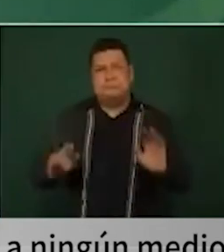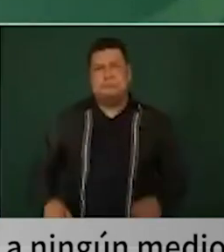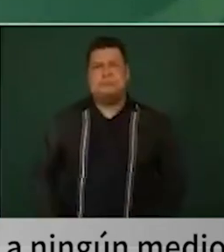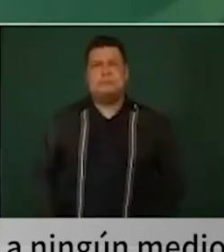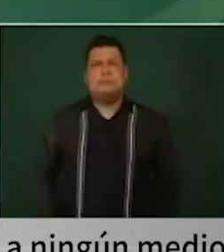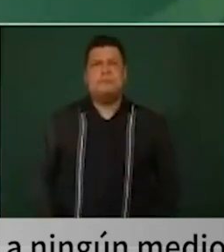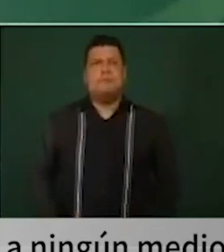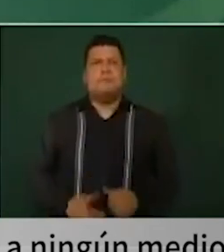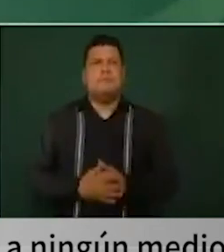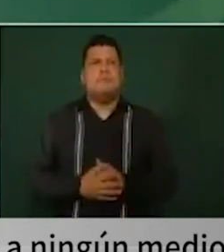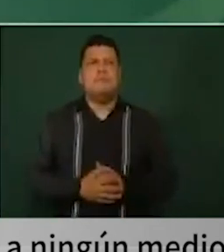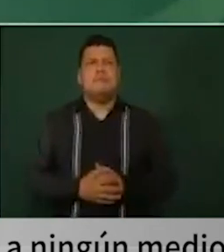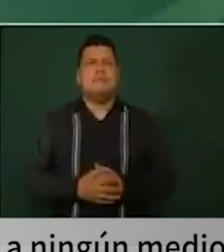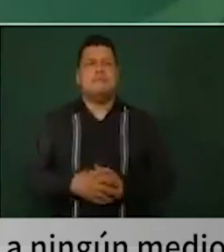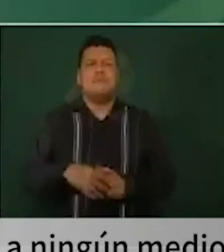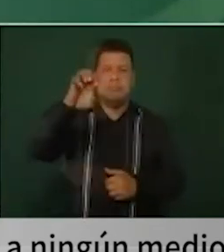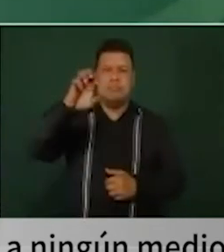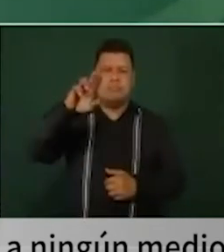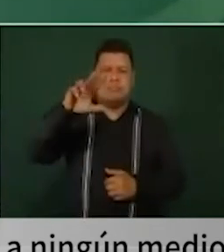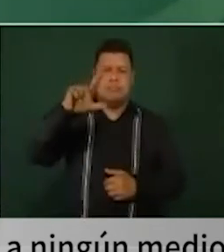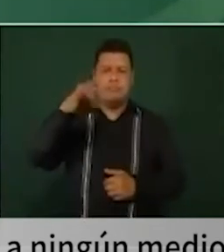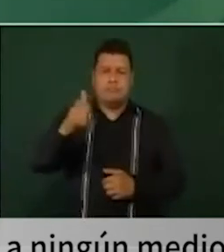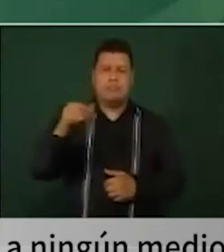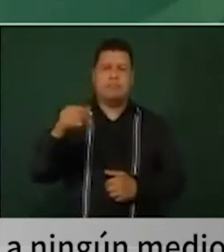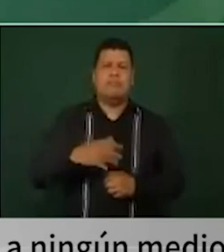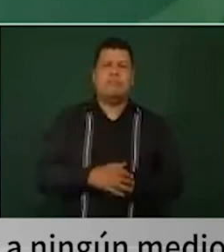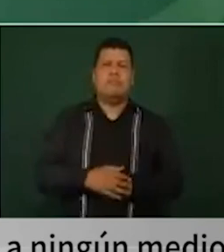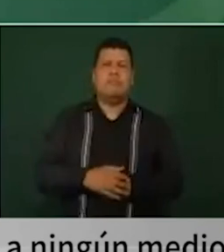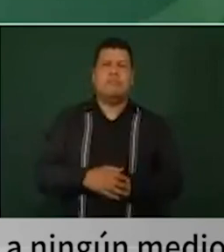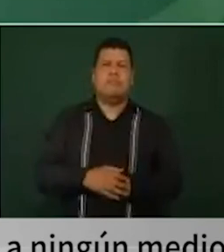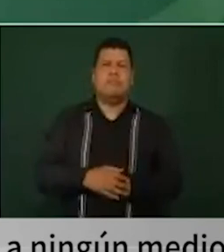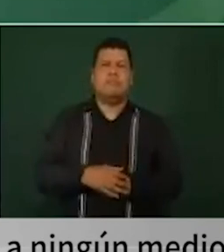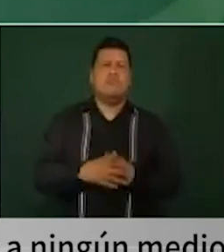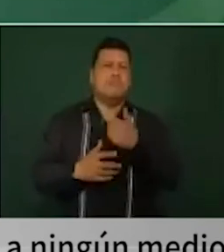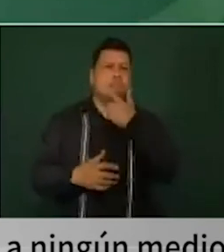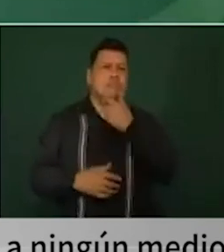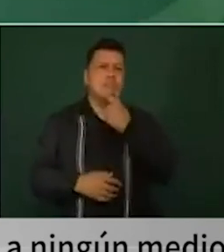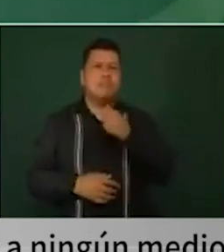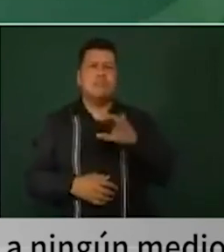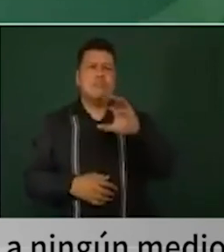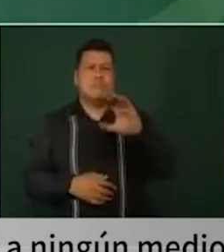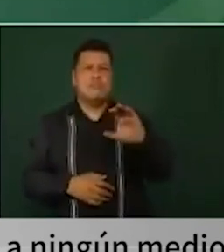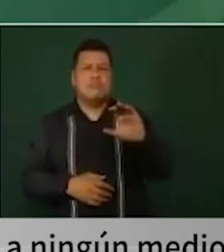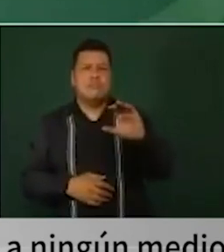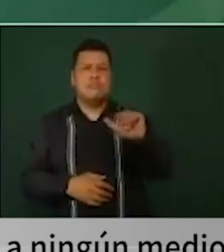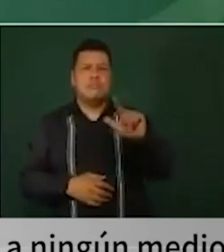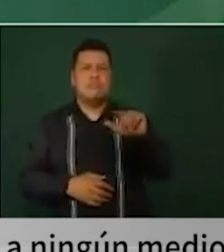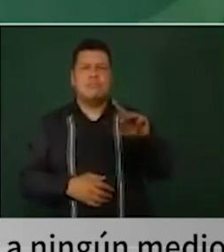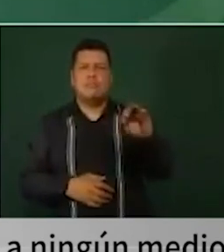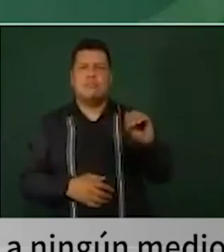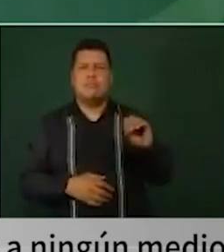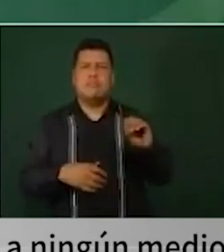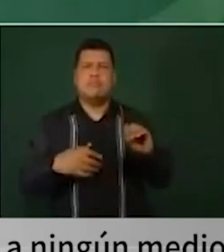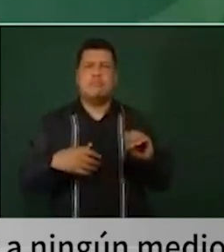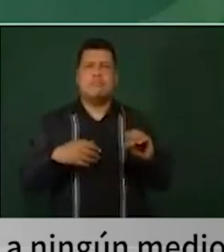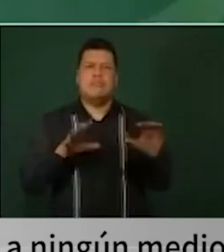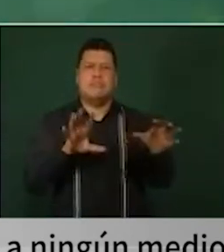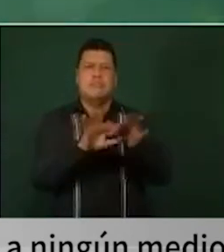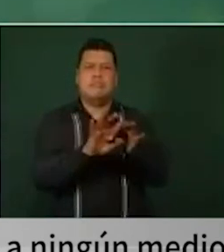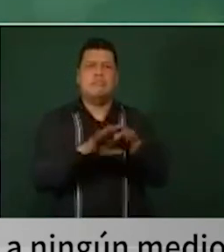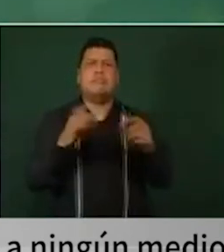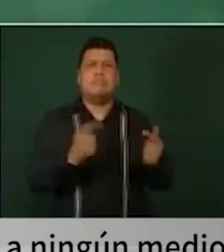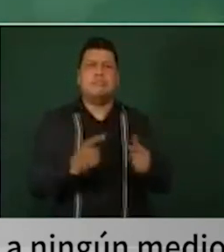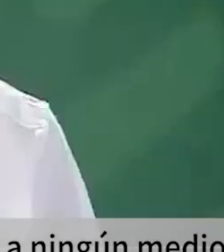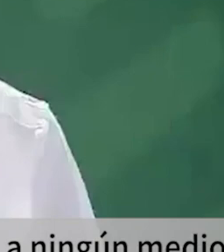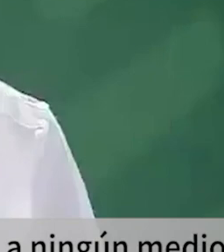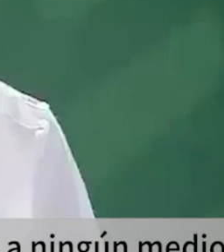que Kimberly Clark, donde participa Claudio X González, tiene también un crédito